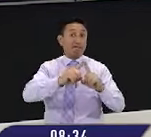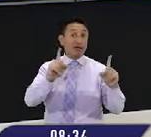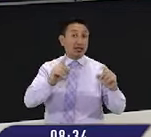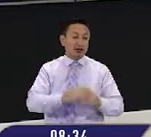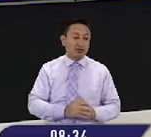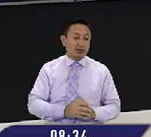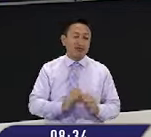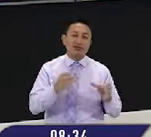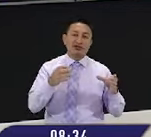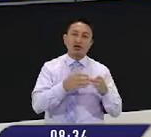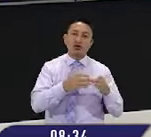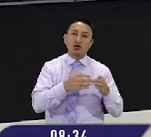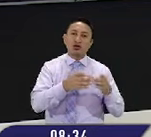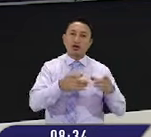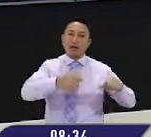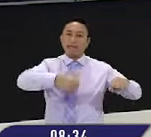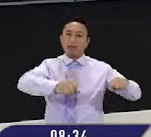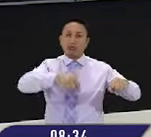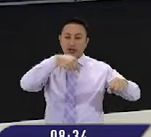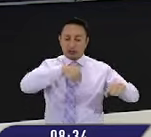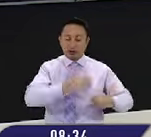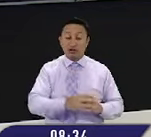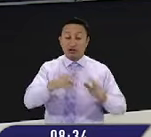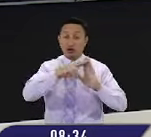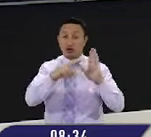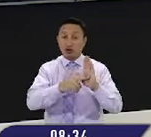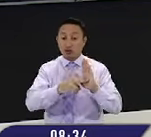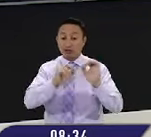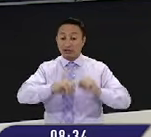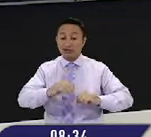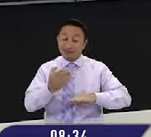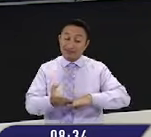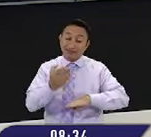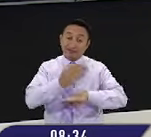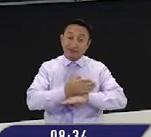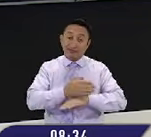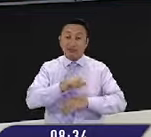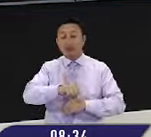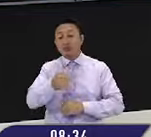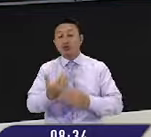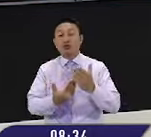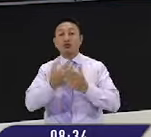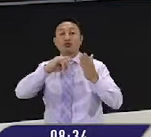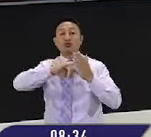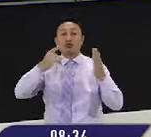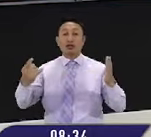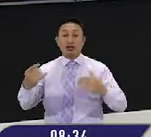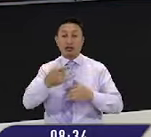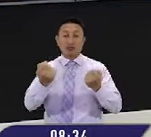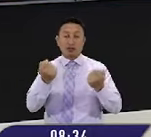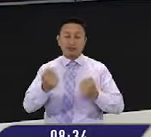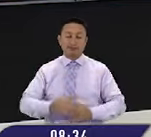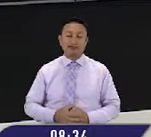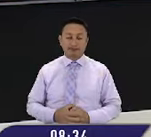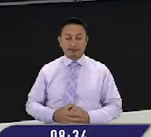la Asociación de Motociclistas señaló que la norma debía incorporar recursos tecnológicos para ejecutar este control.